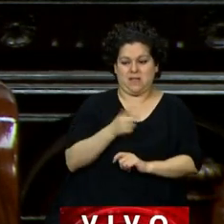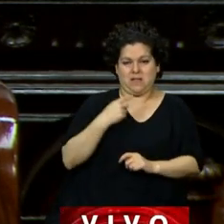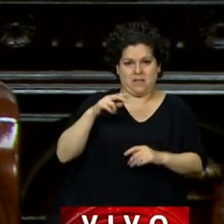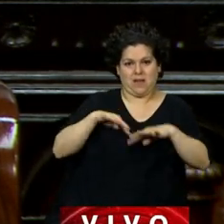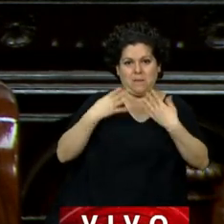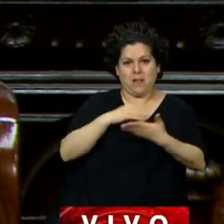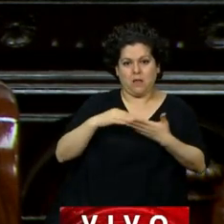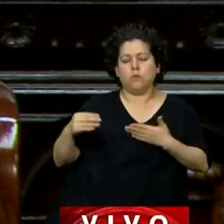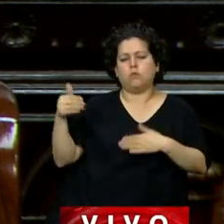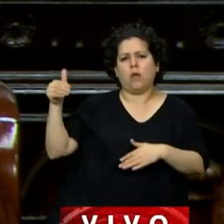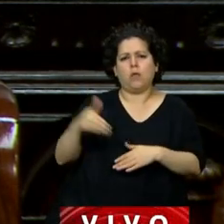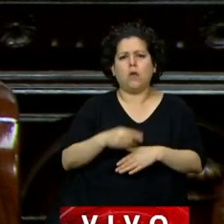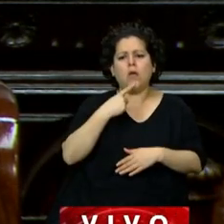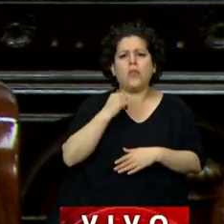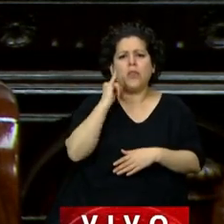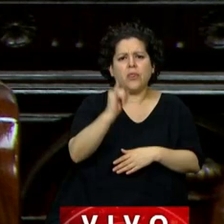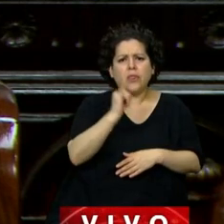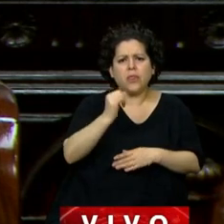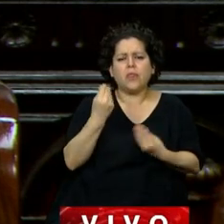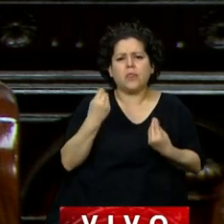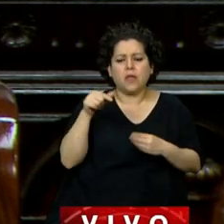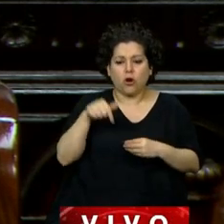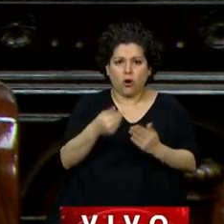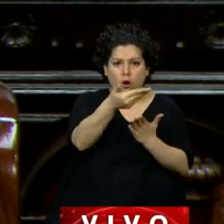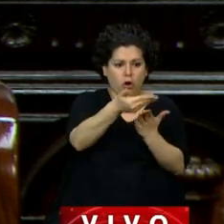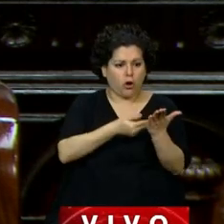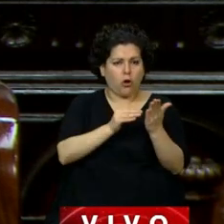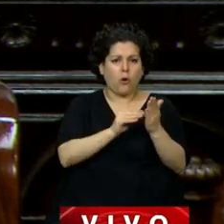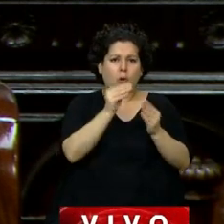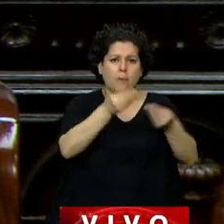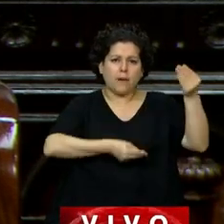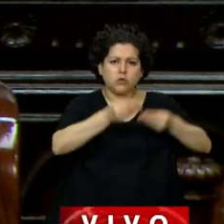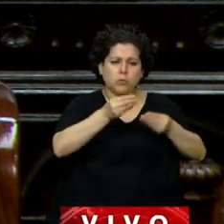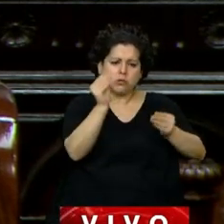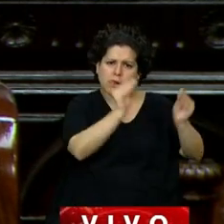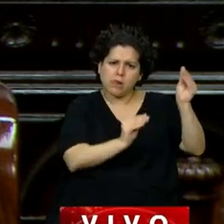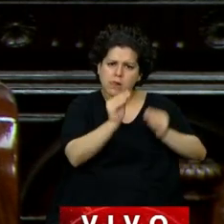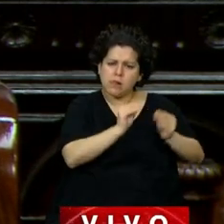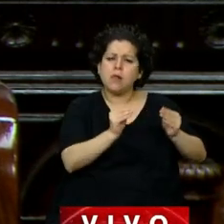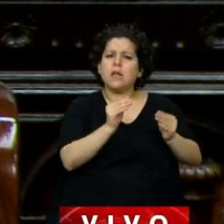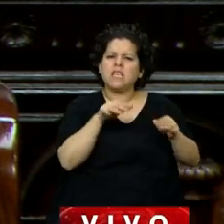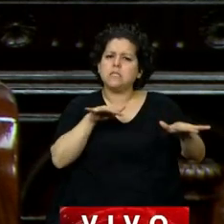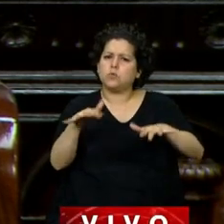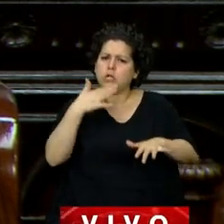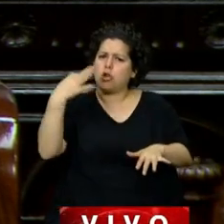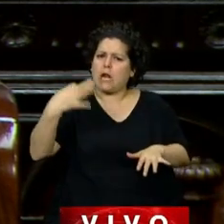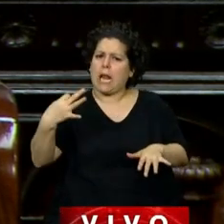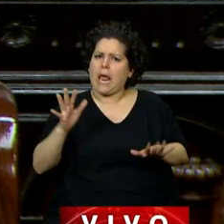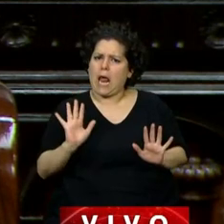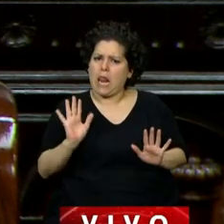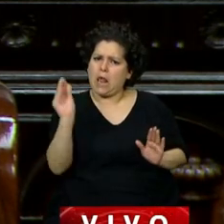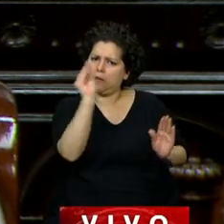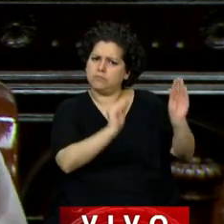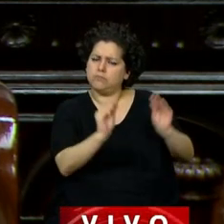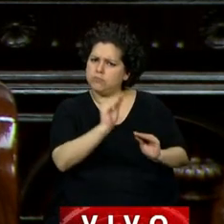que este presupuesto iba a estar arreglado en base a criterios razonables y realistas. Y la verdad